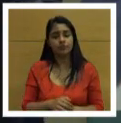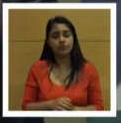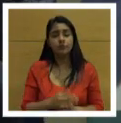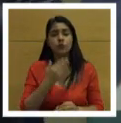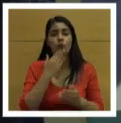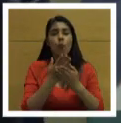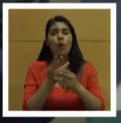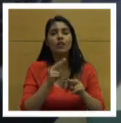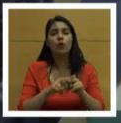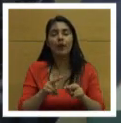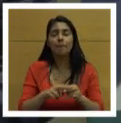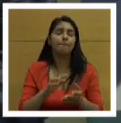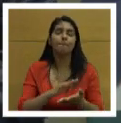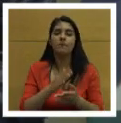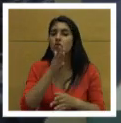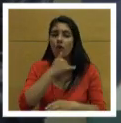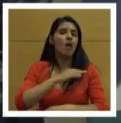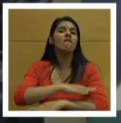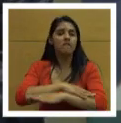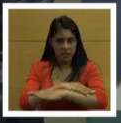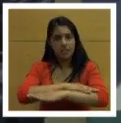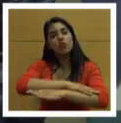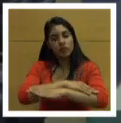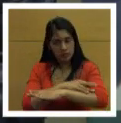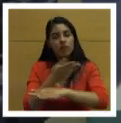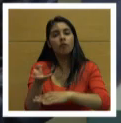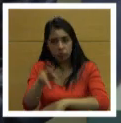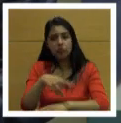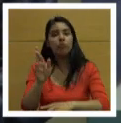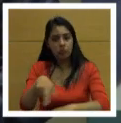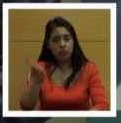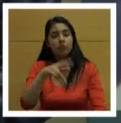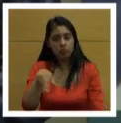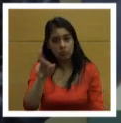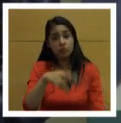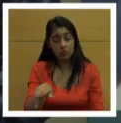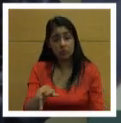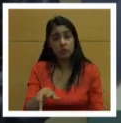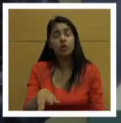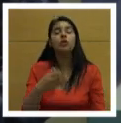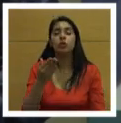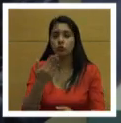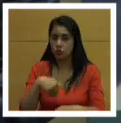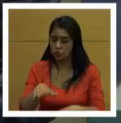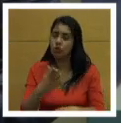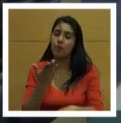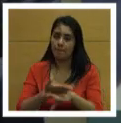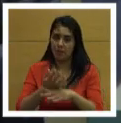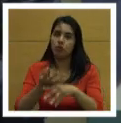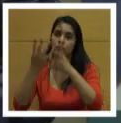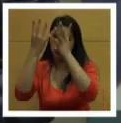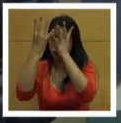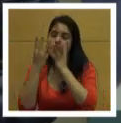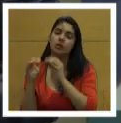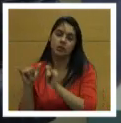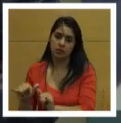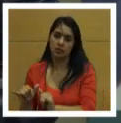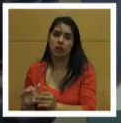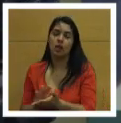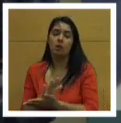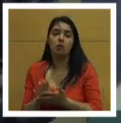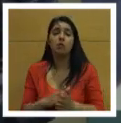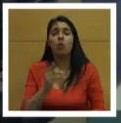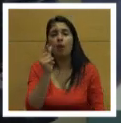cuando hay un desacato reiterado, nosotros hemos hecho valer aquello y hemos solicitado la prisión preventiva, como por ejemplo un caso hace